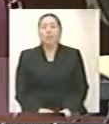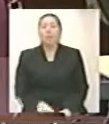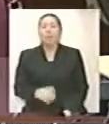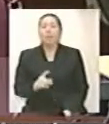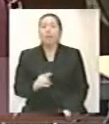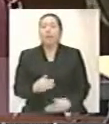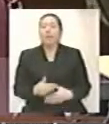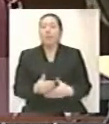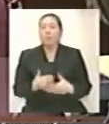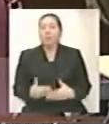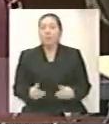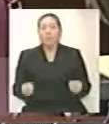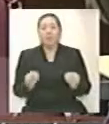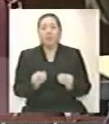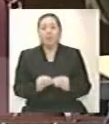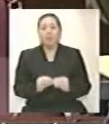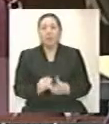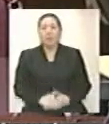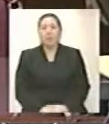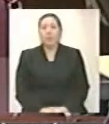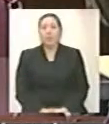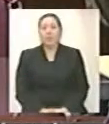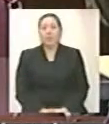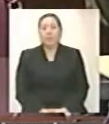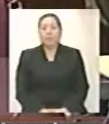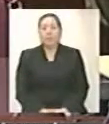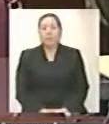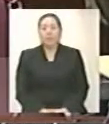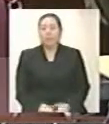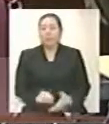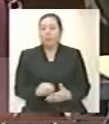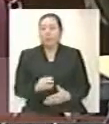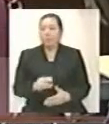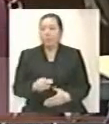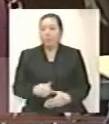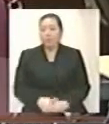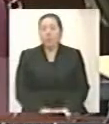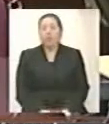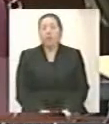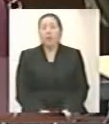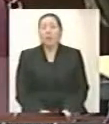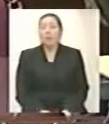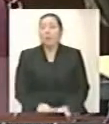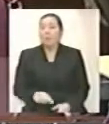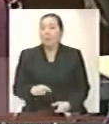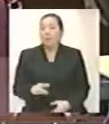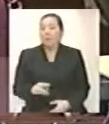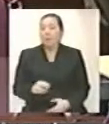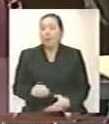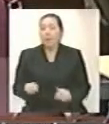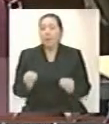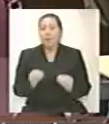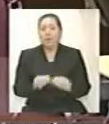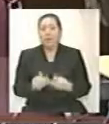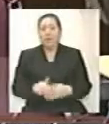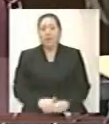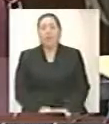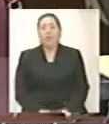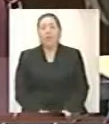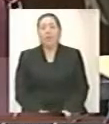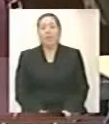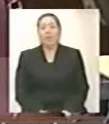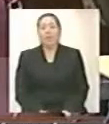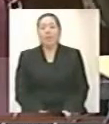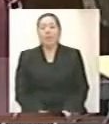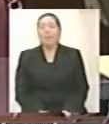democrático. Se amplía a un Comité Cívico en Defensa de la Democracia bajo el liderazgo de Momellona. Manuel participa en la Comisión Nacional de Frentes Regionales